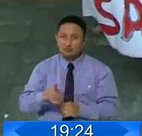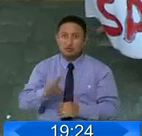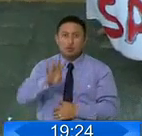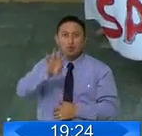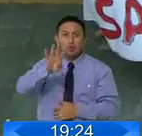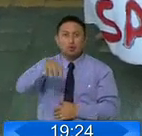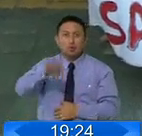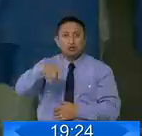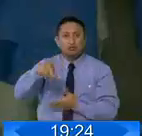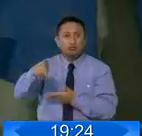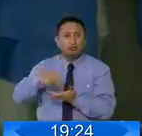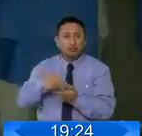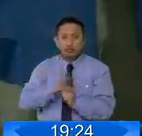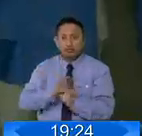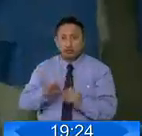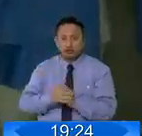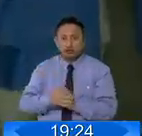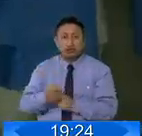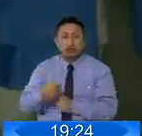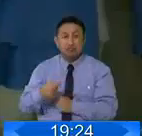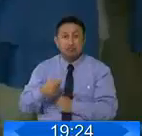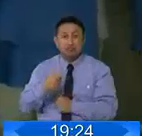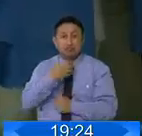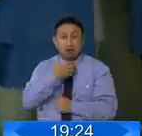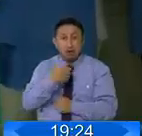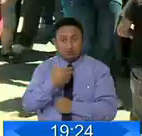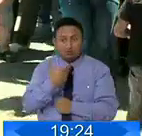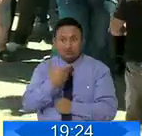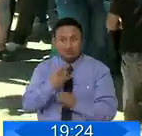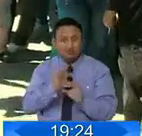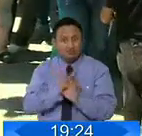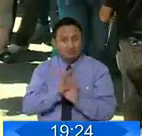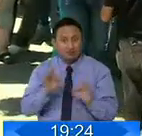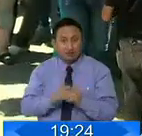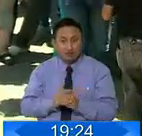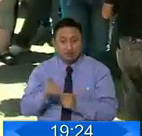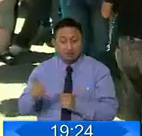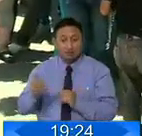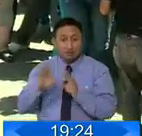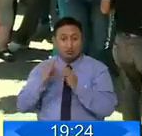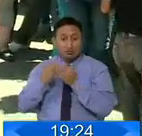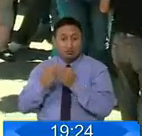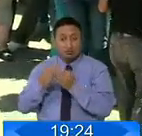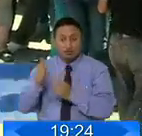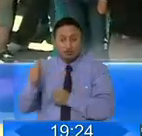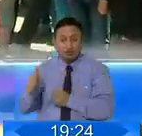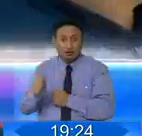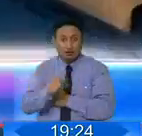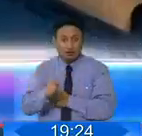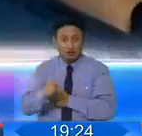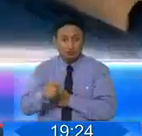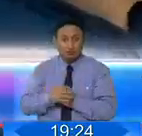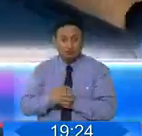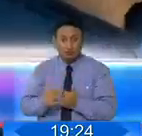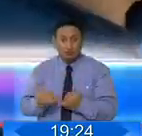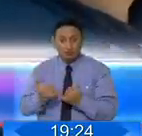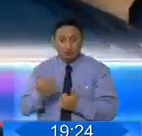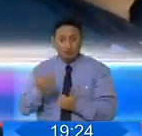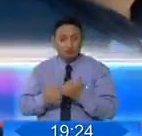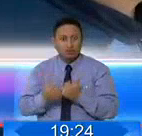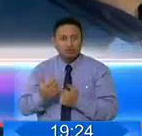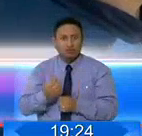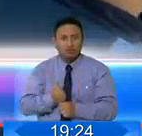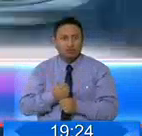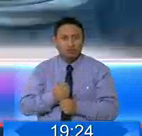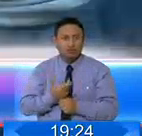salarios, tampoco el décimo del mes de agosto. En cada uno de los hogares de los 400 empleados de Fabrec se vive una